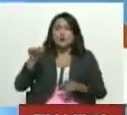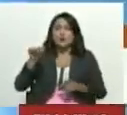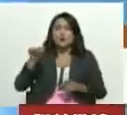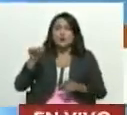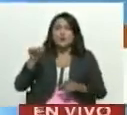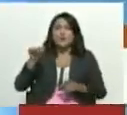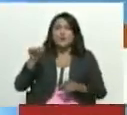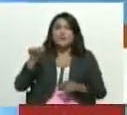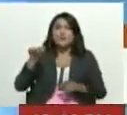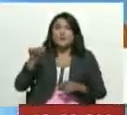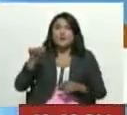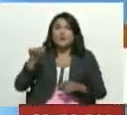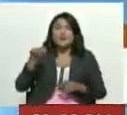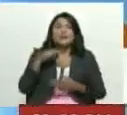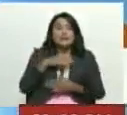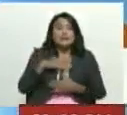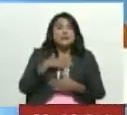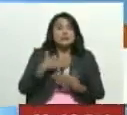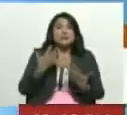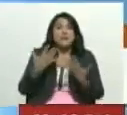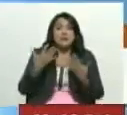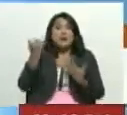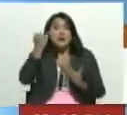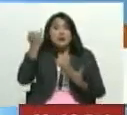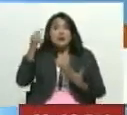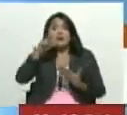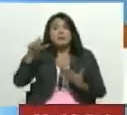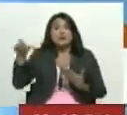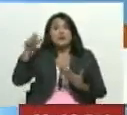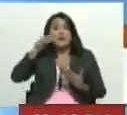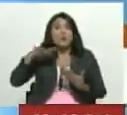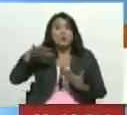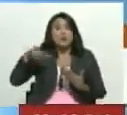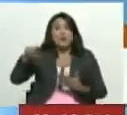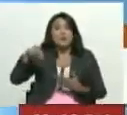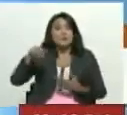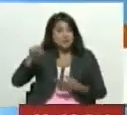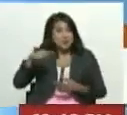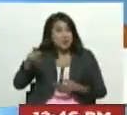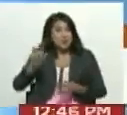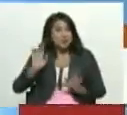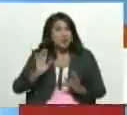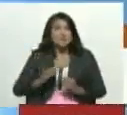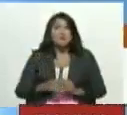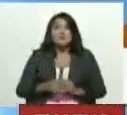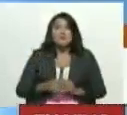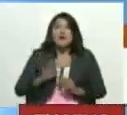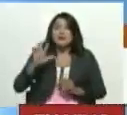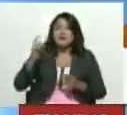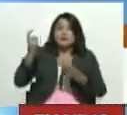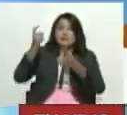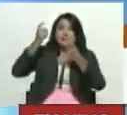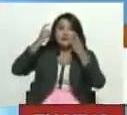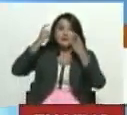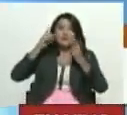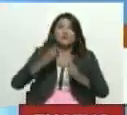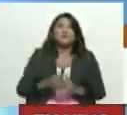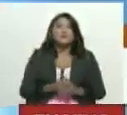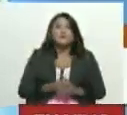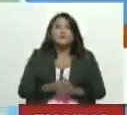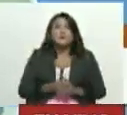disputar la hegemonía de las ideas en la sociedad no como nos enseñó Santo Antonio